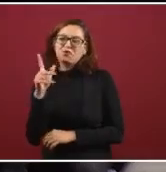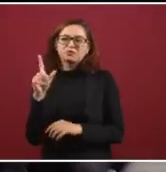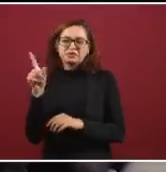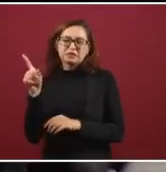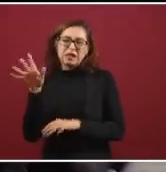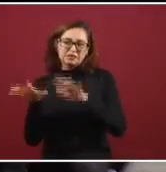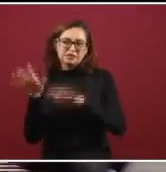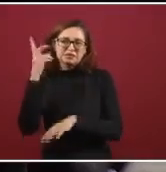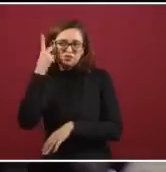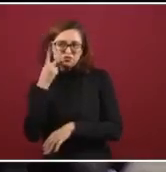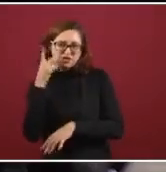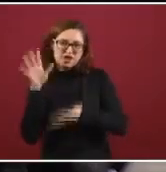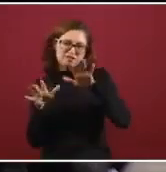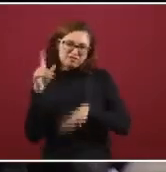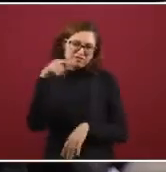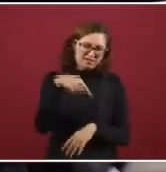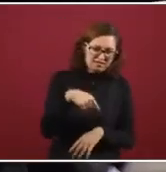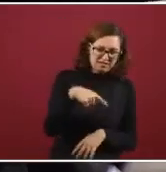Sí,